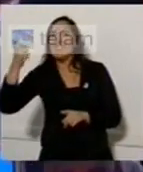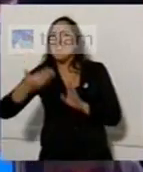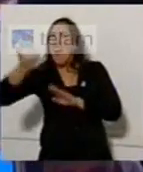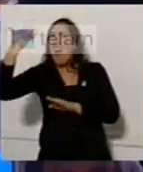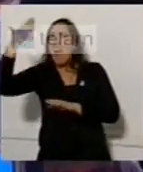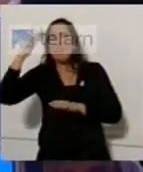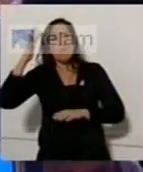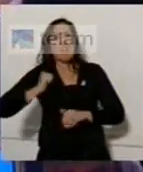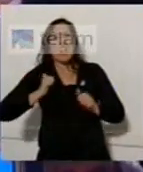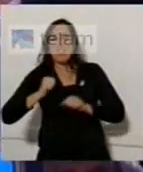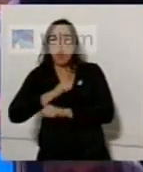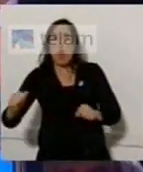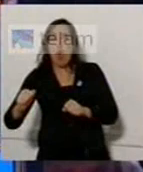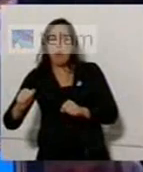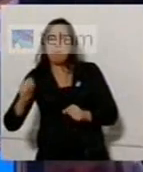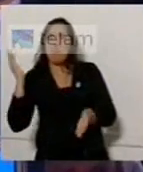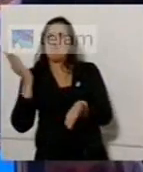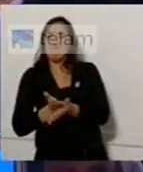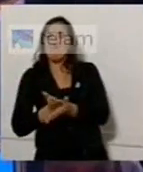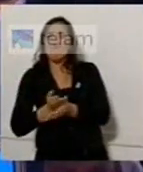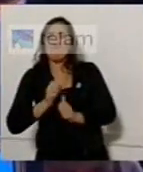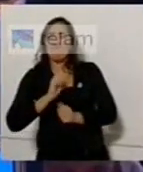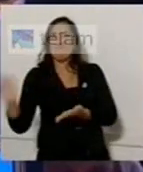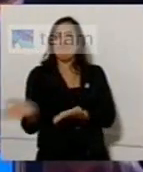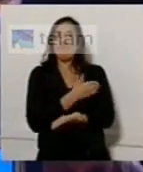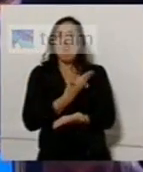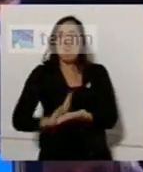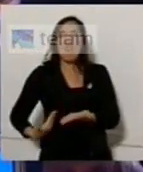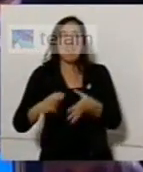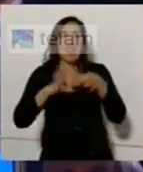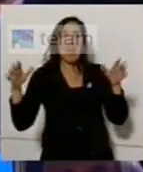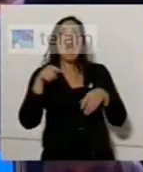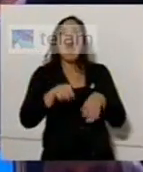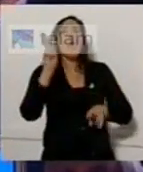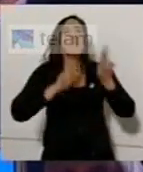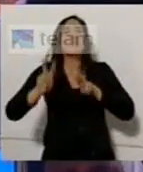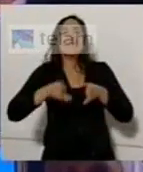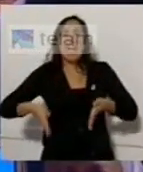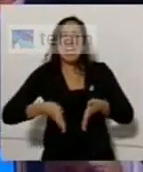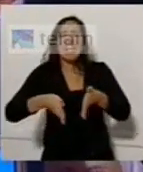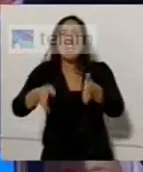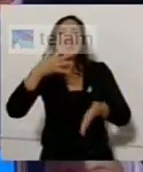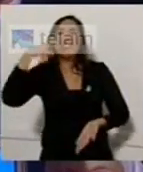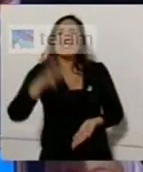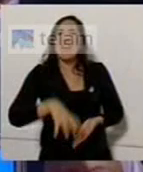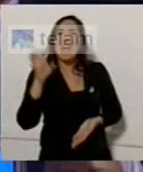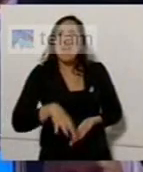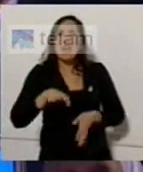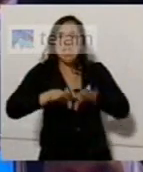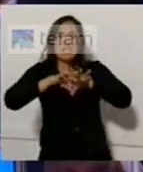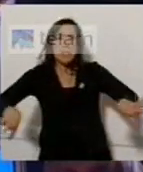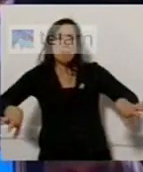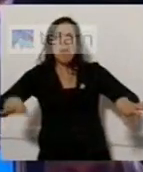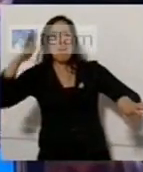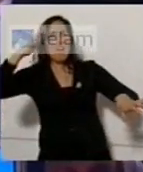quisieron tener un río de sangre que separara al pueblo de las Fuerzas Armadas. Tenemos